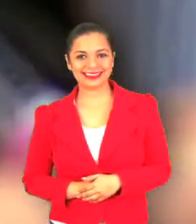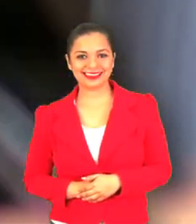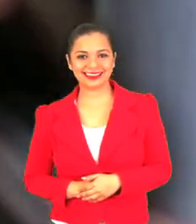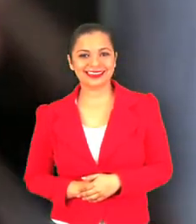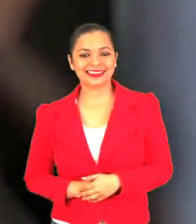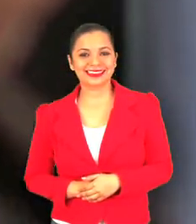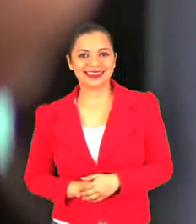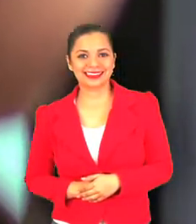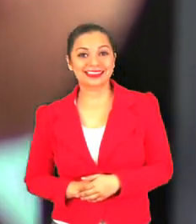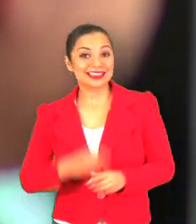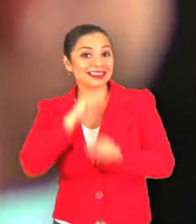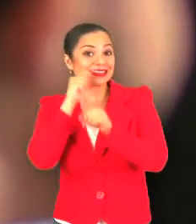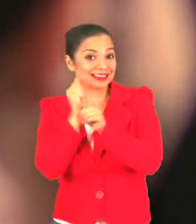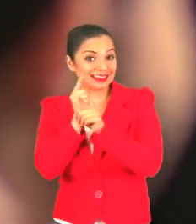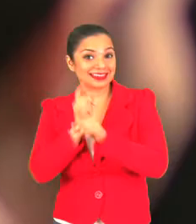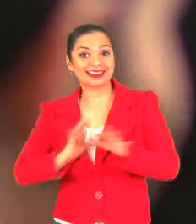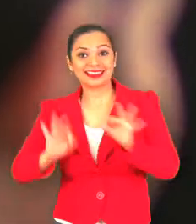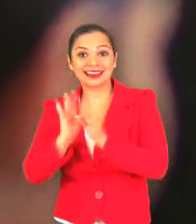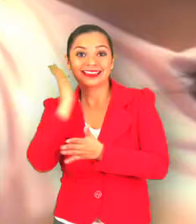hermosas.